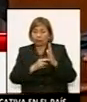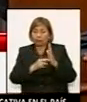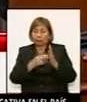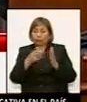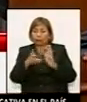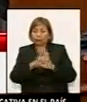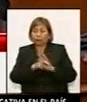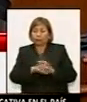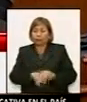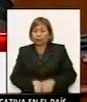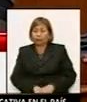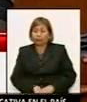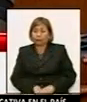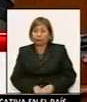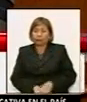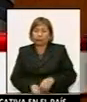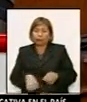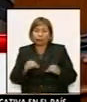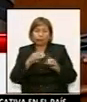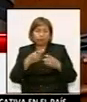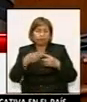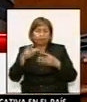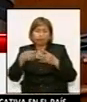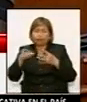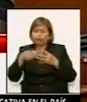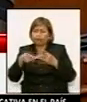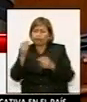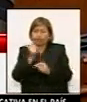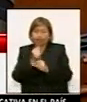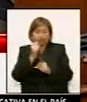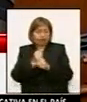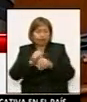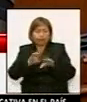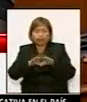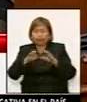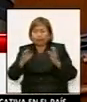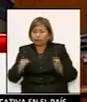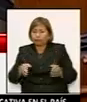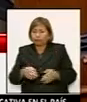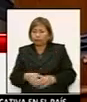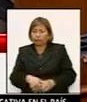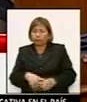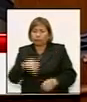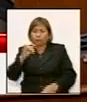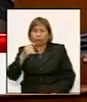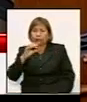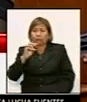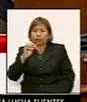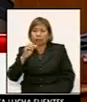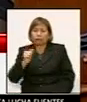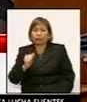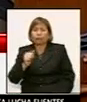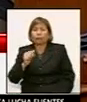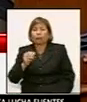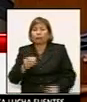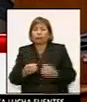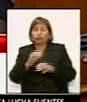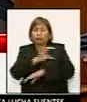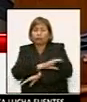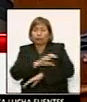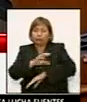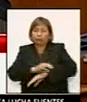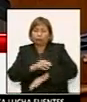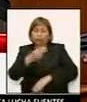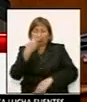de ley realizaron múltiples mesas de trabajo a nivel nacional en Arequipa, Junín y Cajamarca, donde se